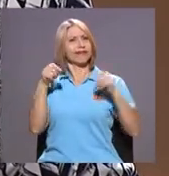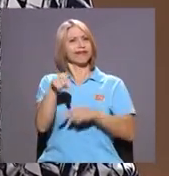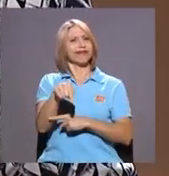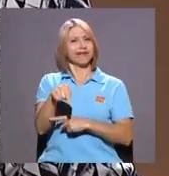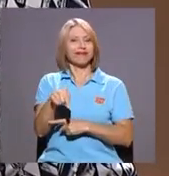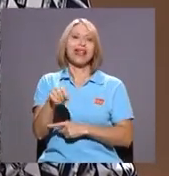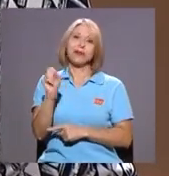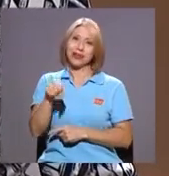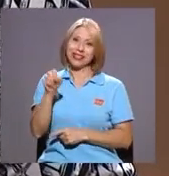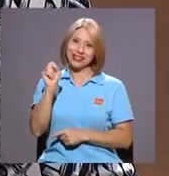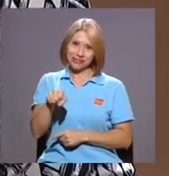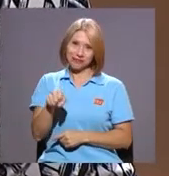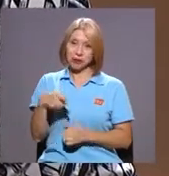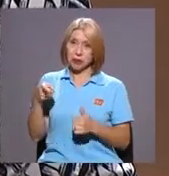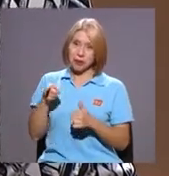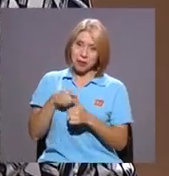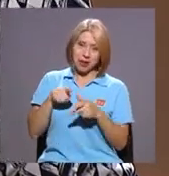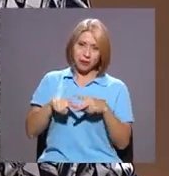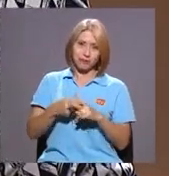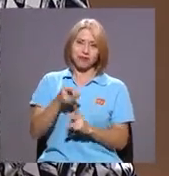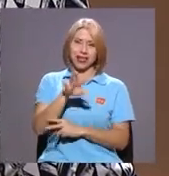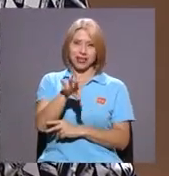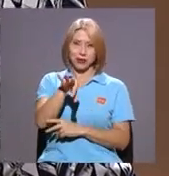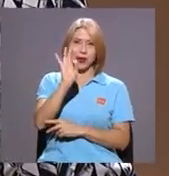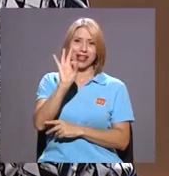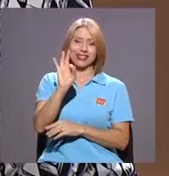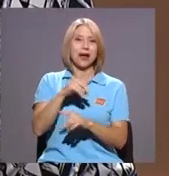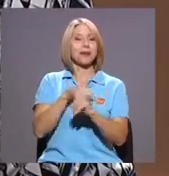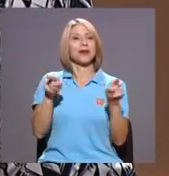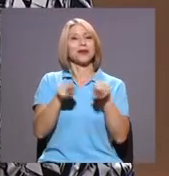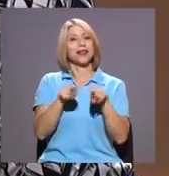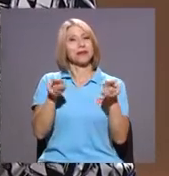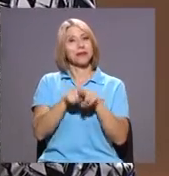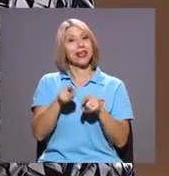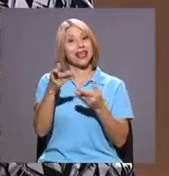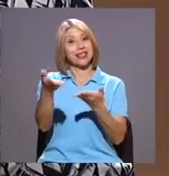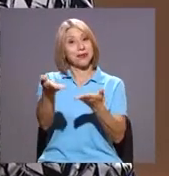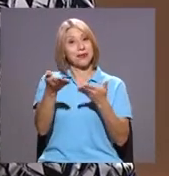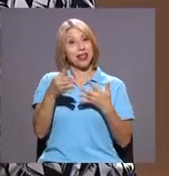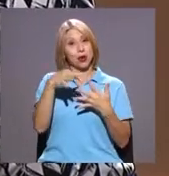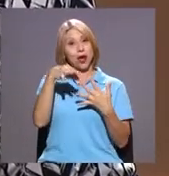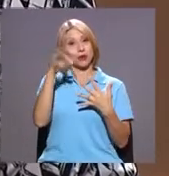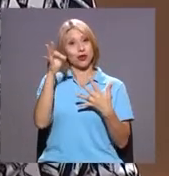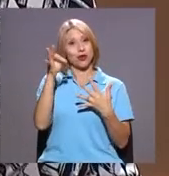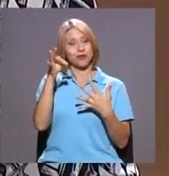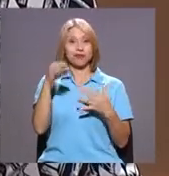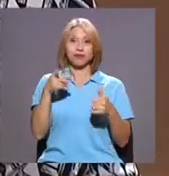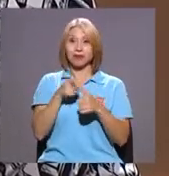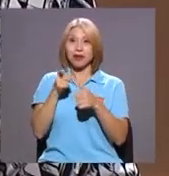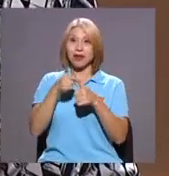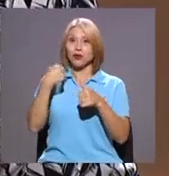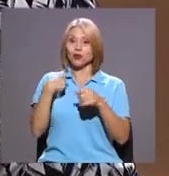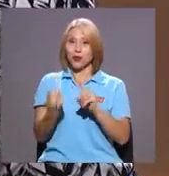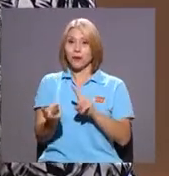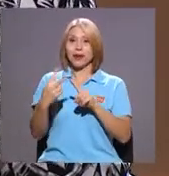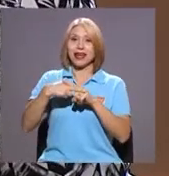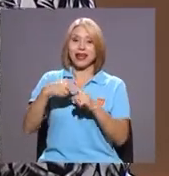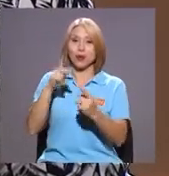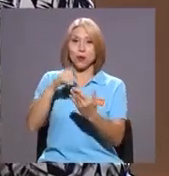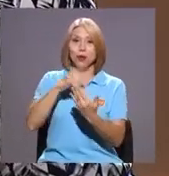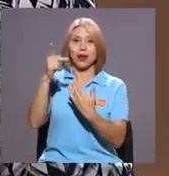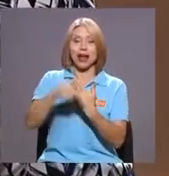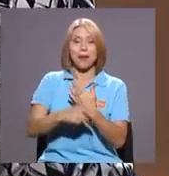por escogencia inicialmente, pero también porque fue una opción que me dieron. Uh-huh. Al principio yo apliqué para un programa puramente